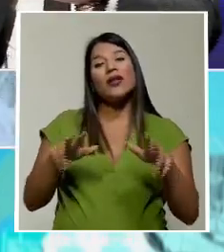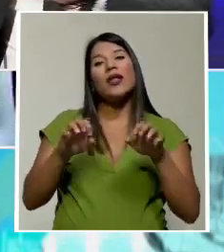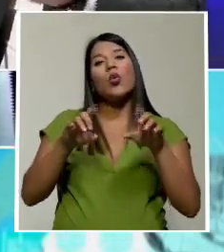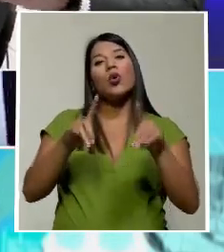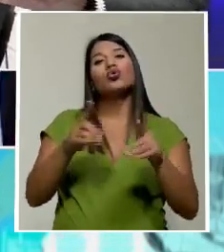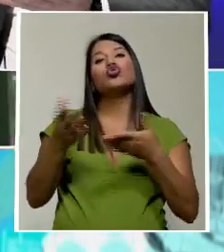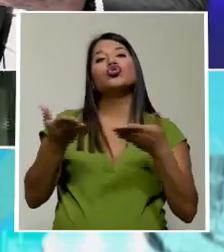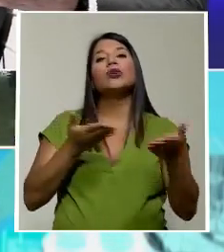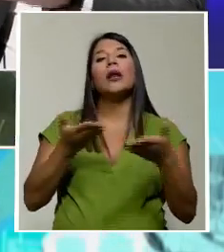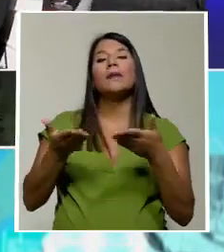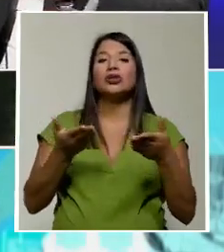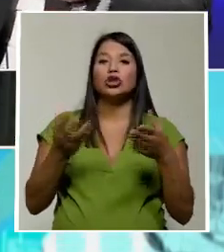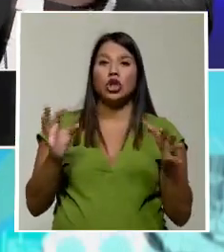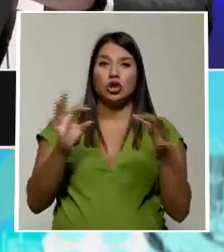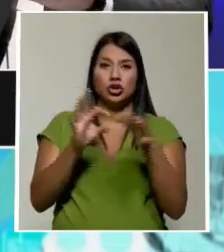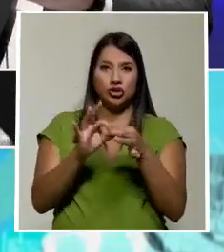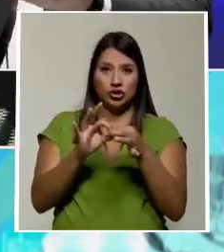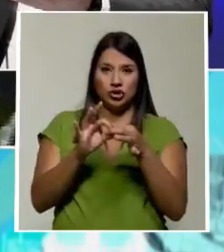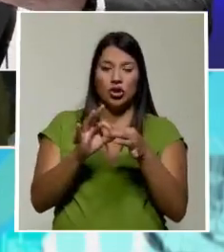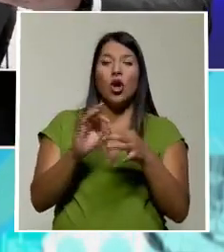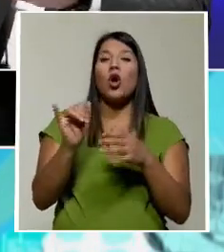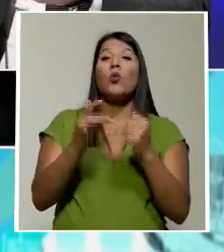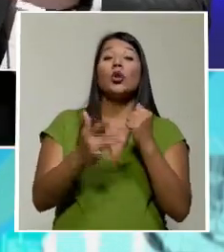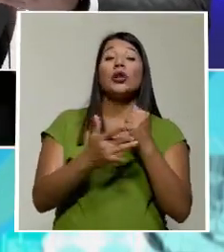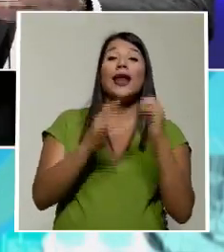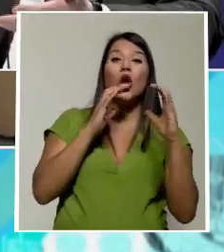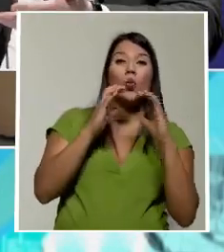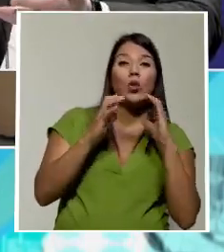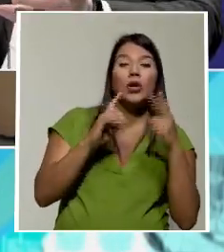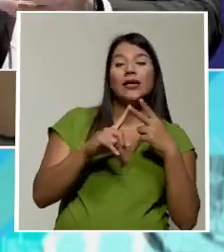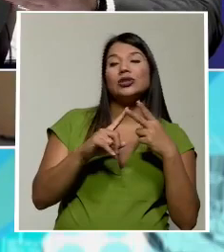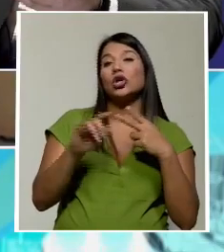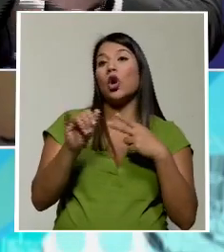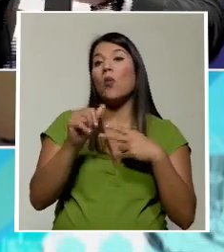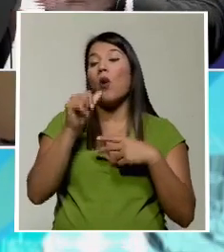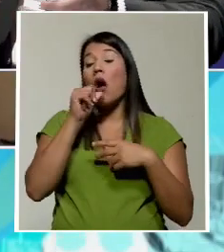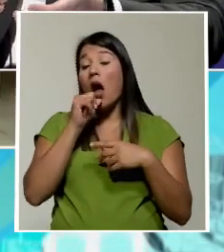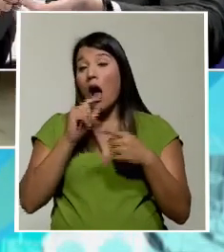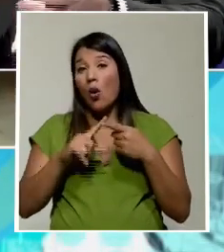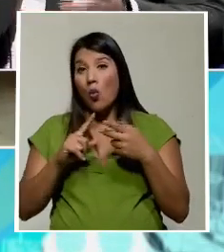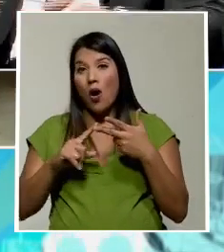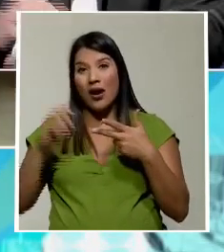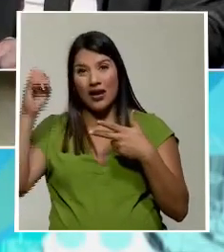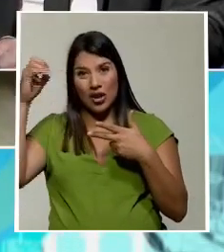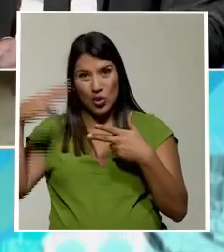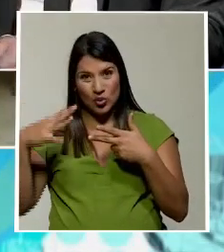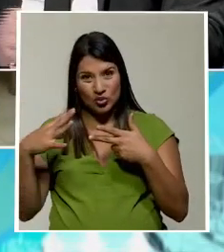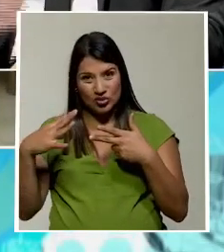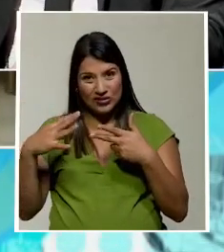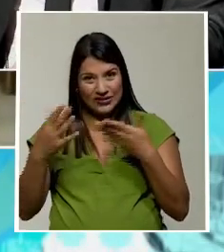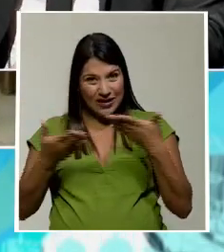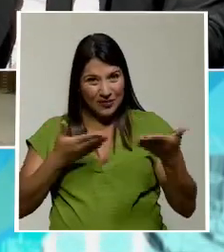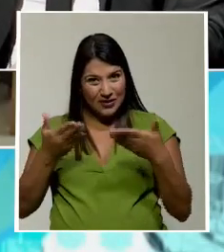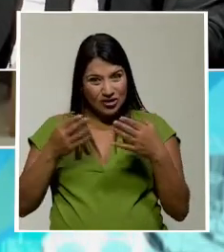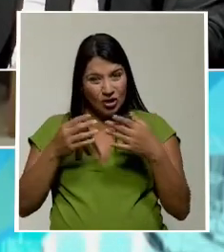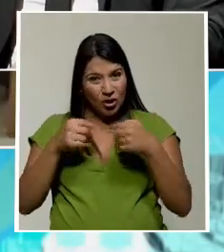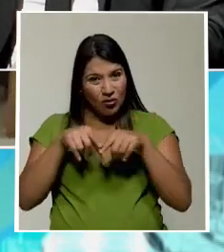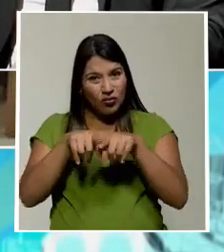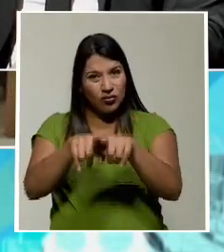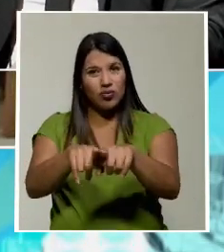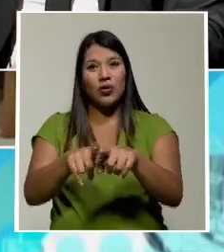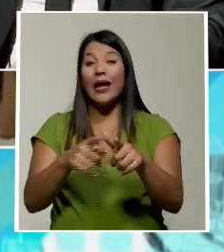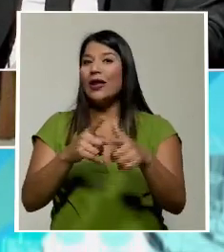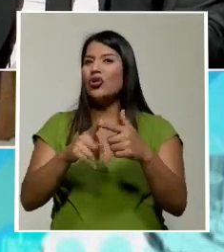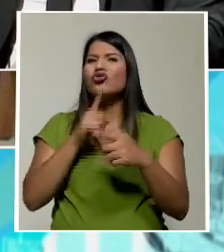como unos servicios básicos, ¿verdad? Es telecomunicaciones, así como el agua, la electricidad, etcétera. Entonces no es una competencia esencial